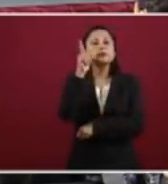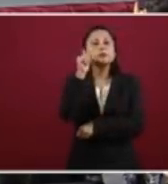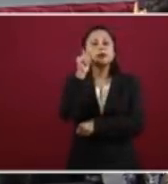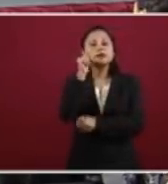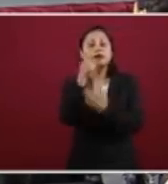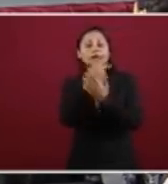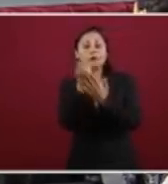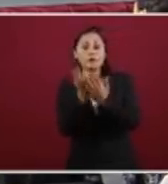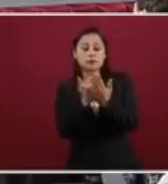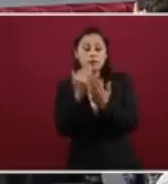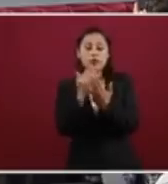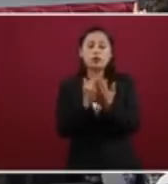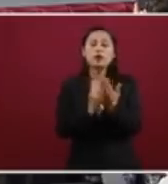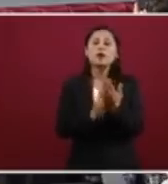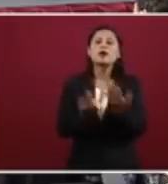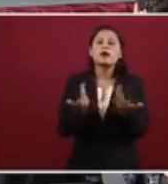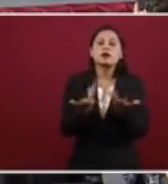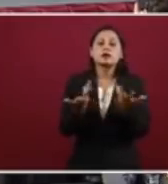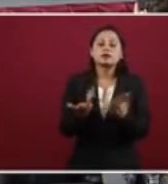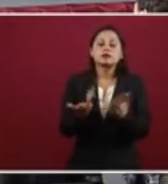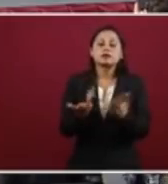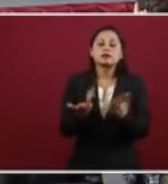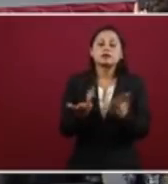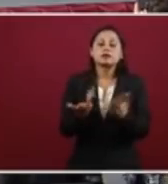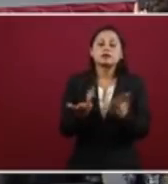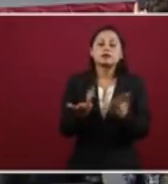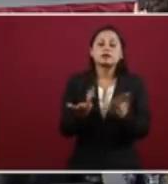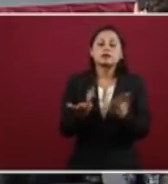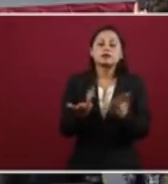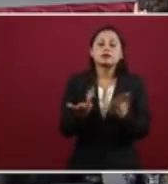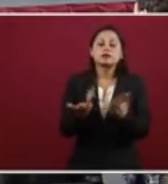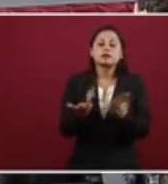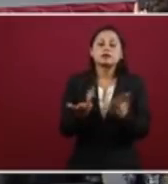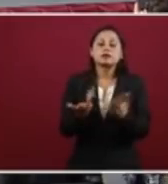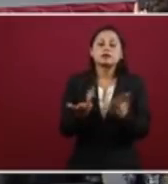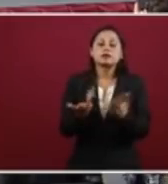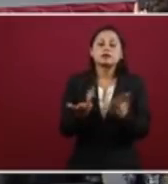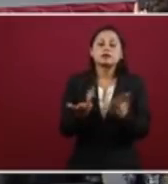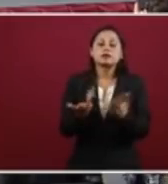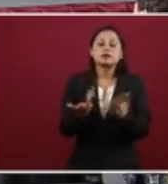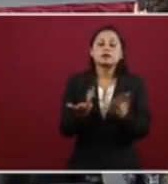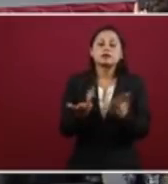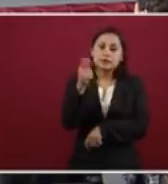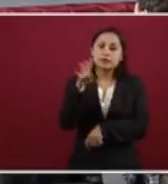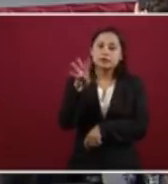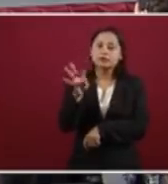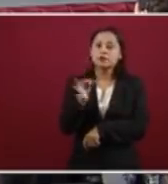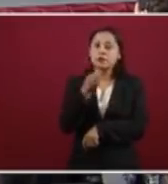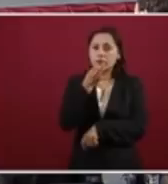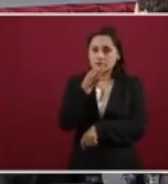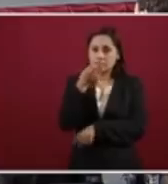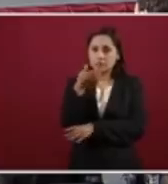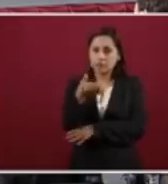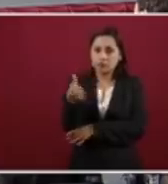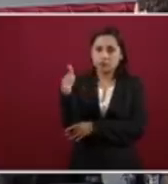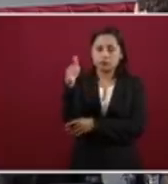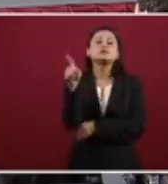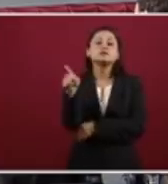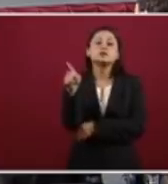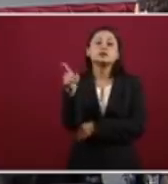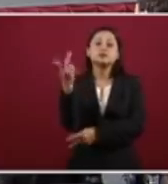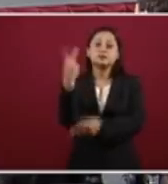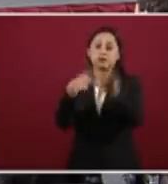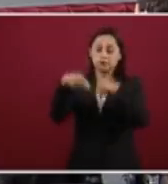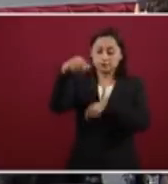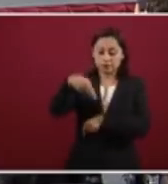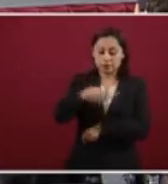bandera a las 7:19. Posterior a ello, entregaremos aquí, el señor presidente entregará el Premio Nacional